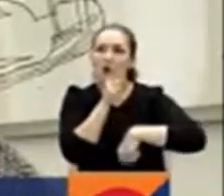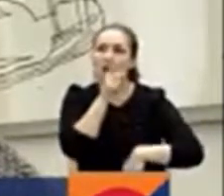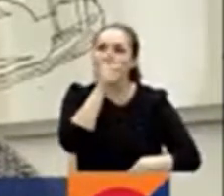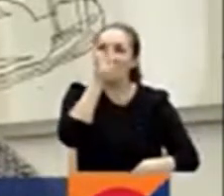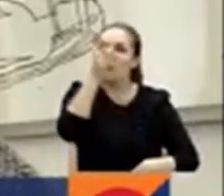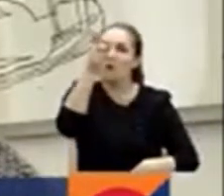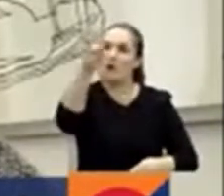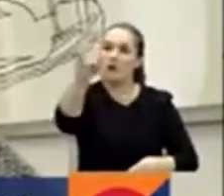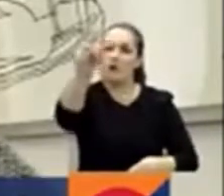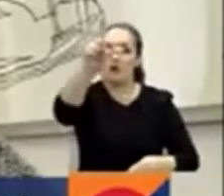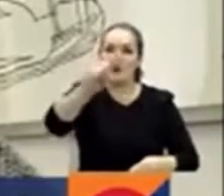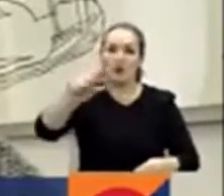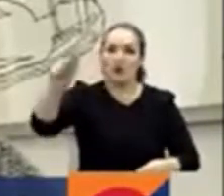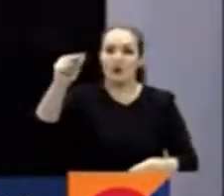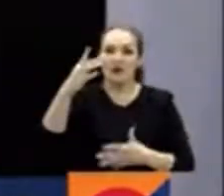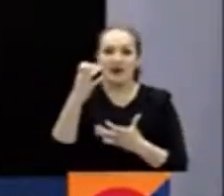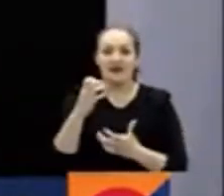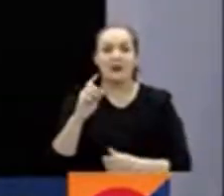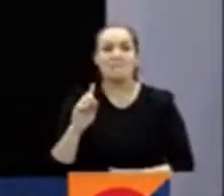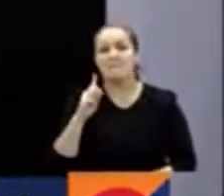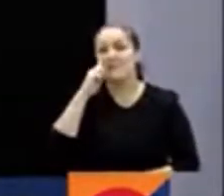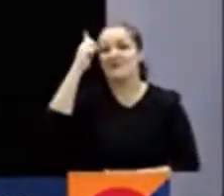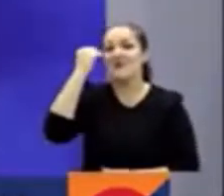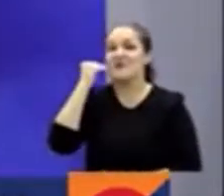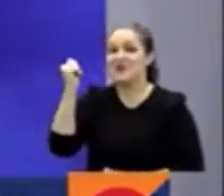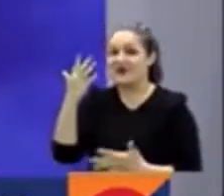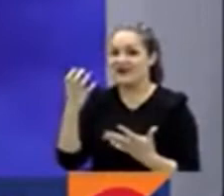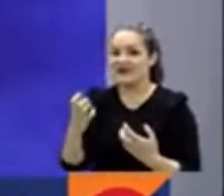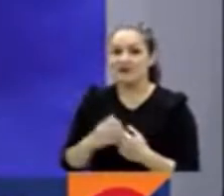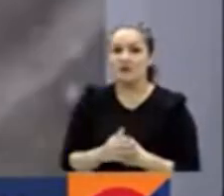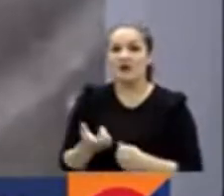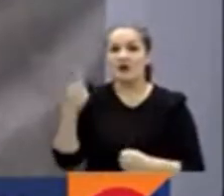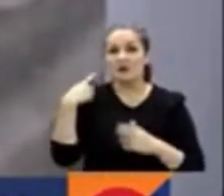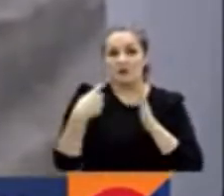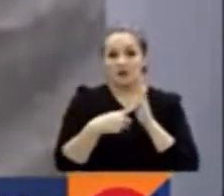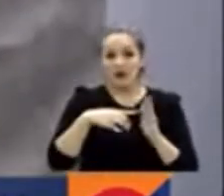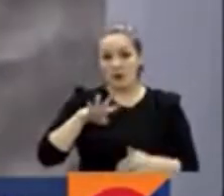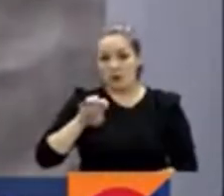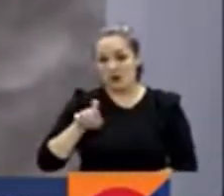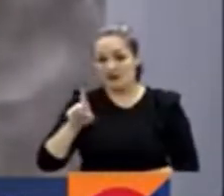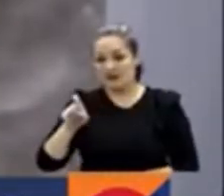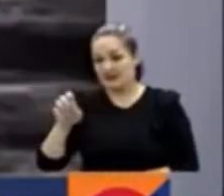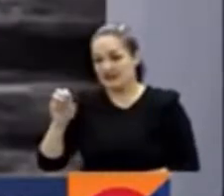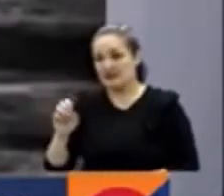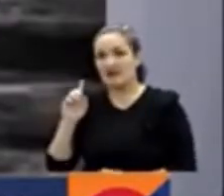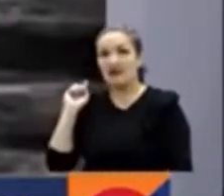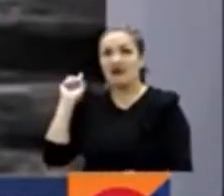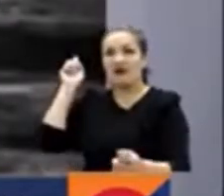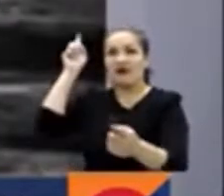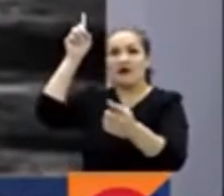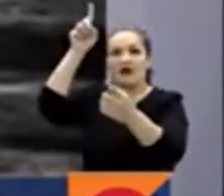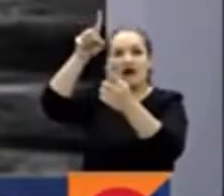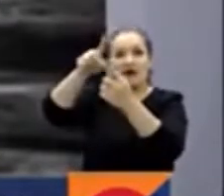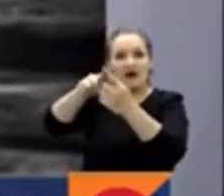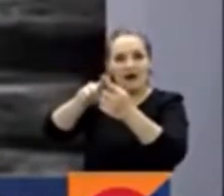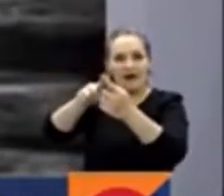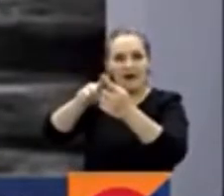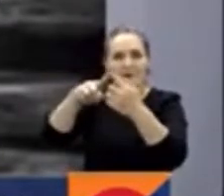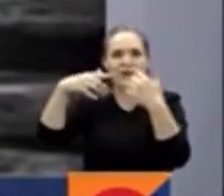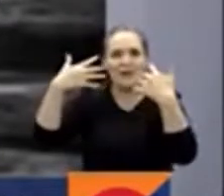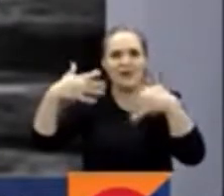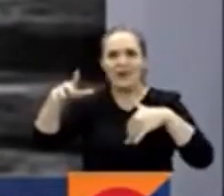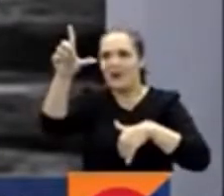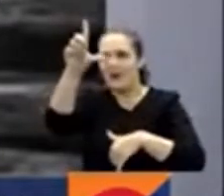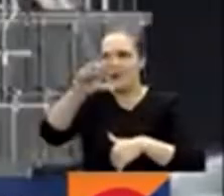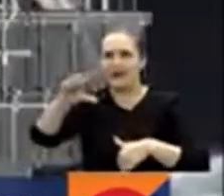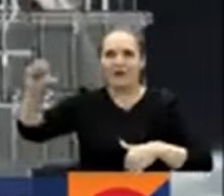a probablemente la primera mujer. Y si en los 60 Apolo nos llevó a cumplir ese sueño, como se bautizó el programa espacial